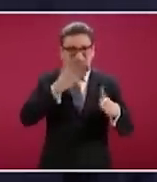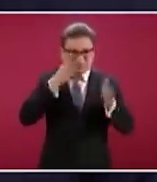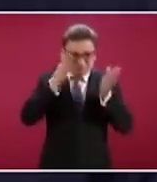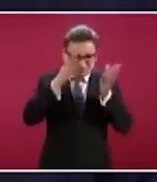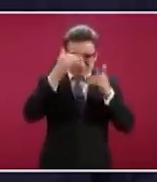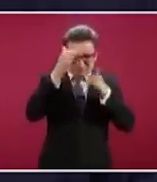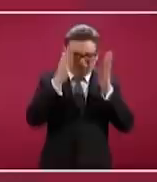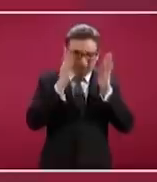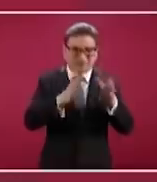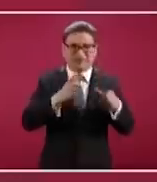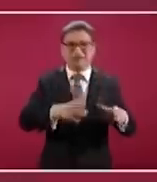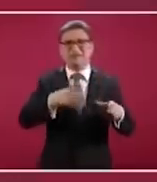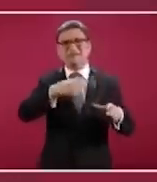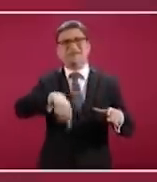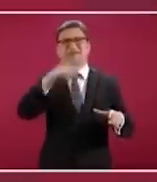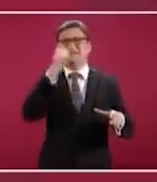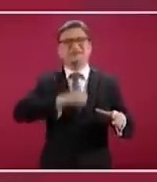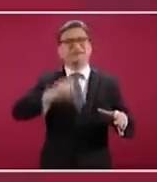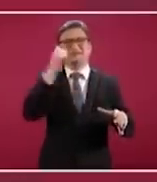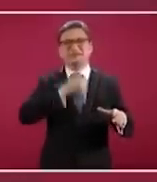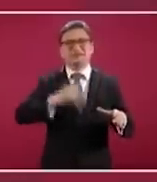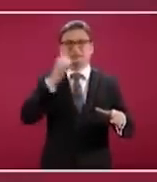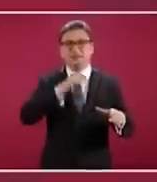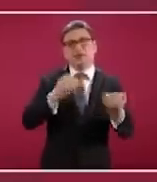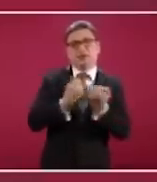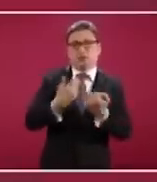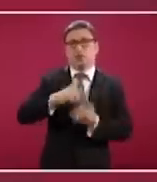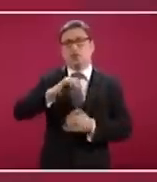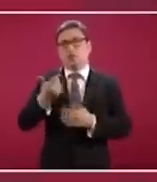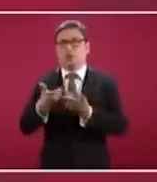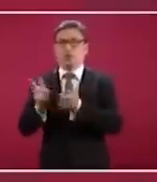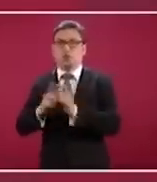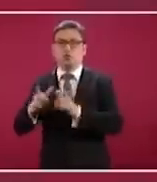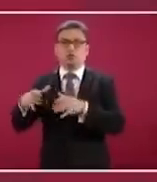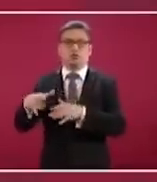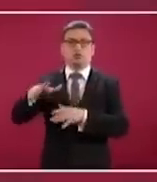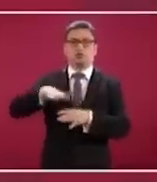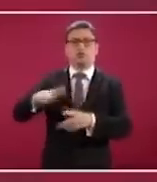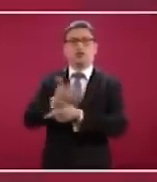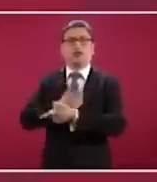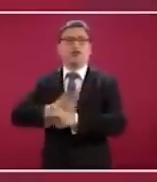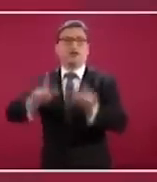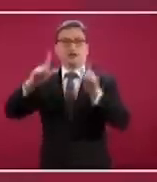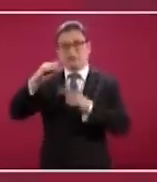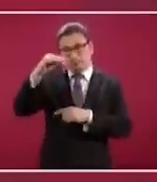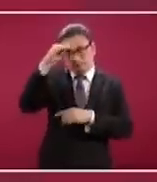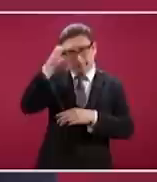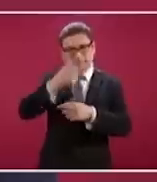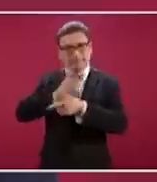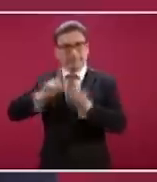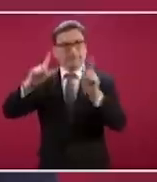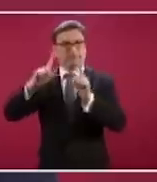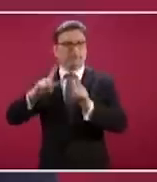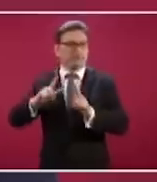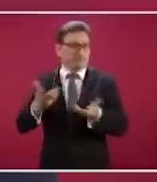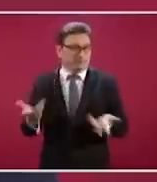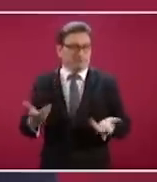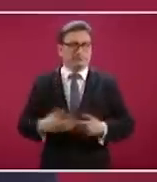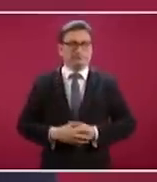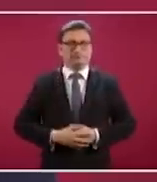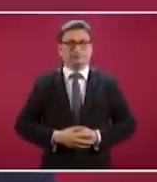Es como siempre ha existido el movimiento liberal y siempre ha existido el pensamiento liberal.